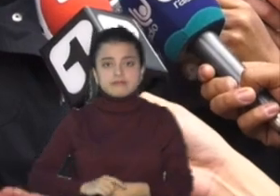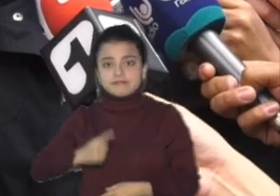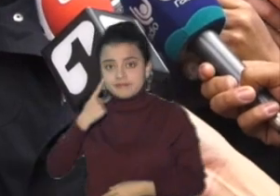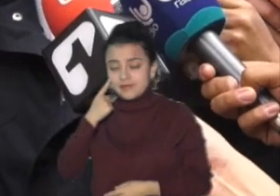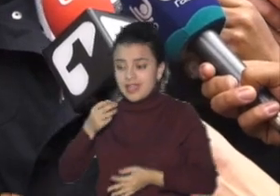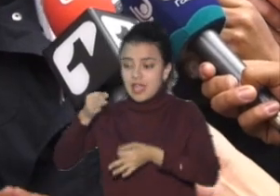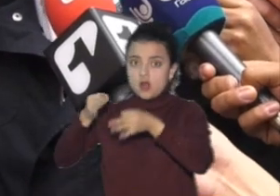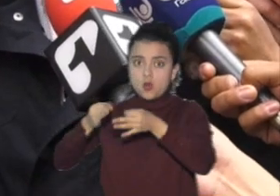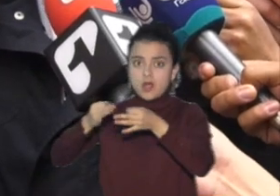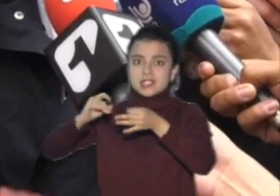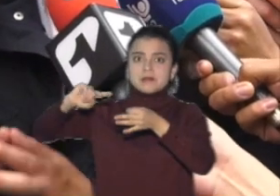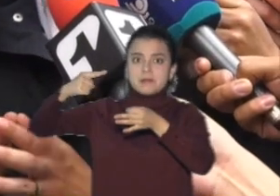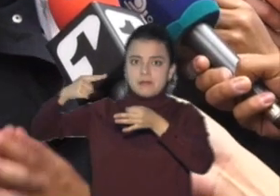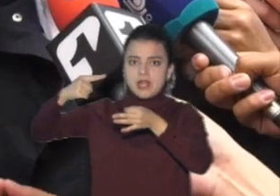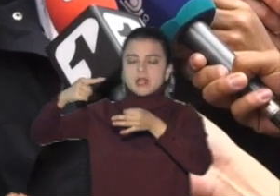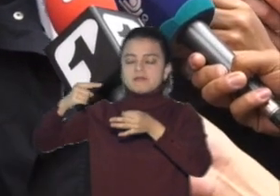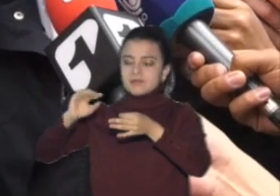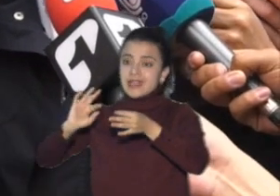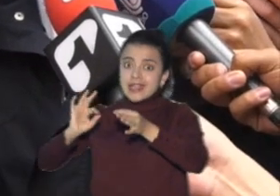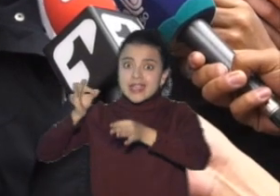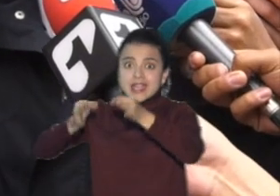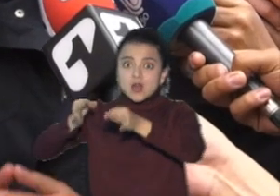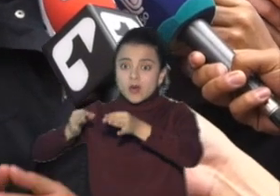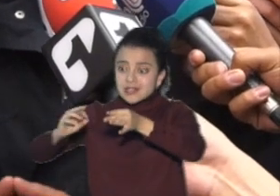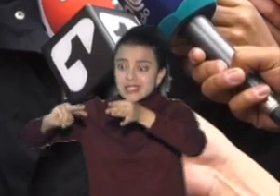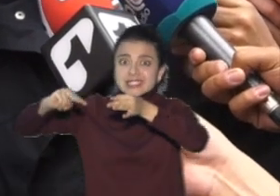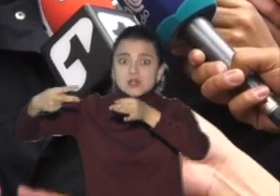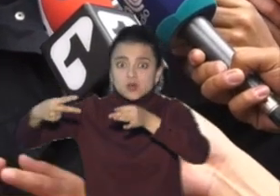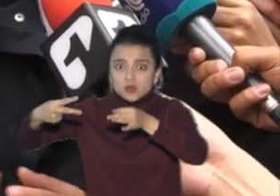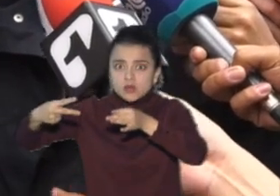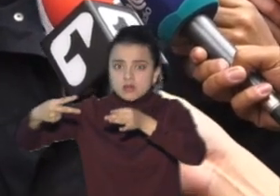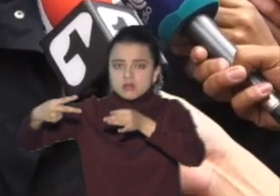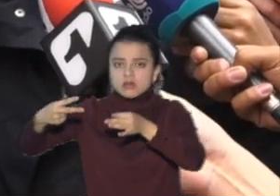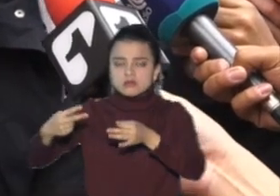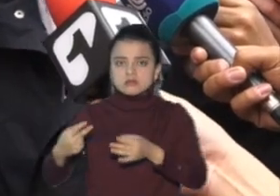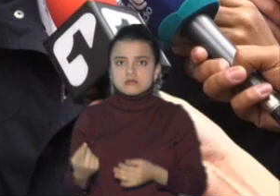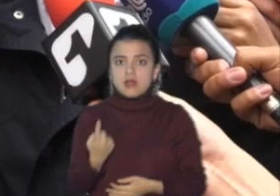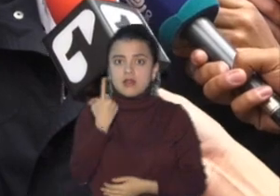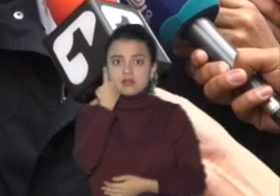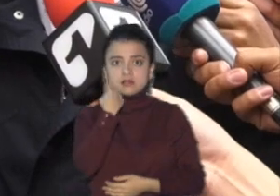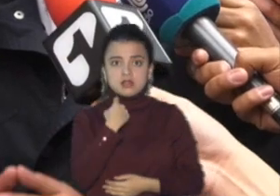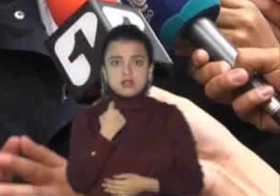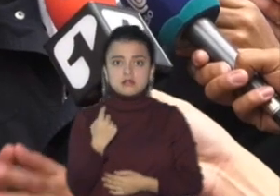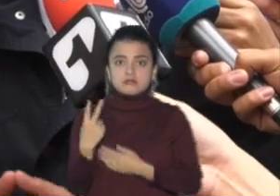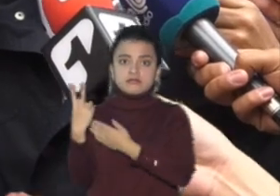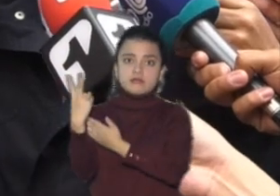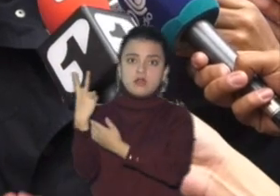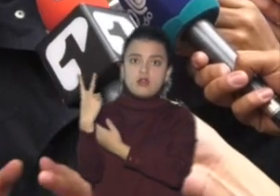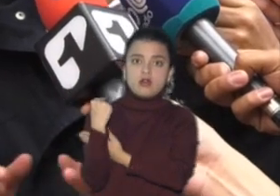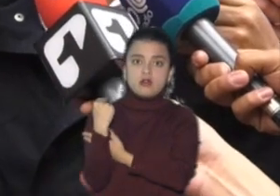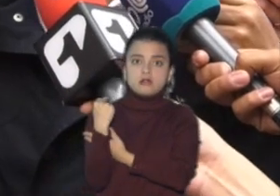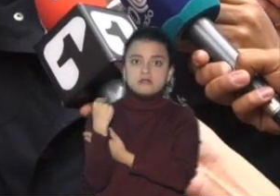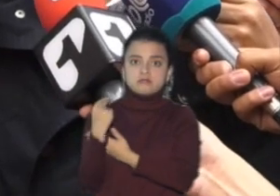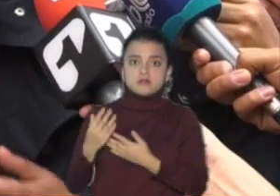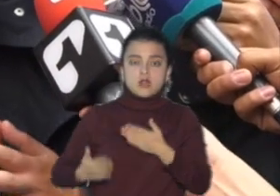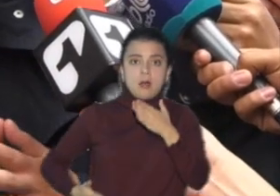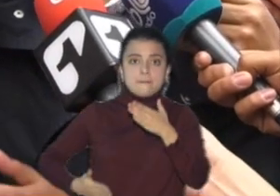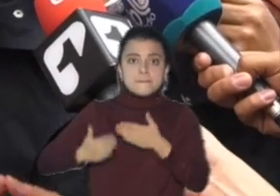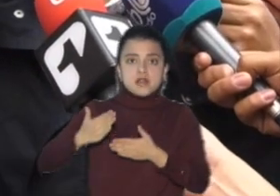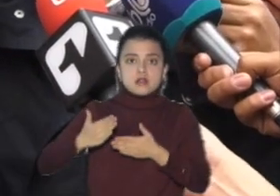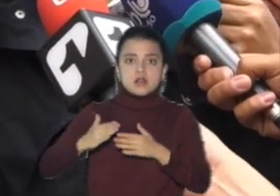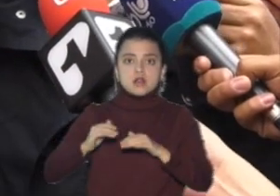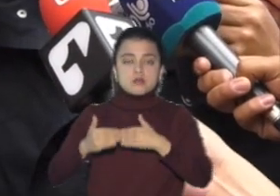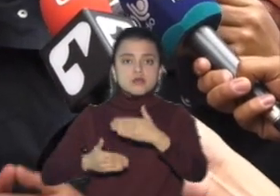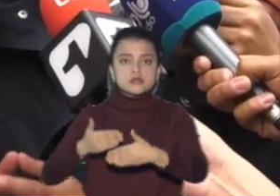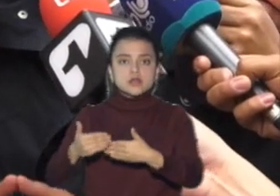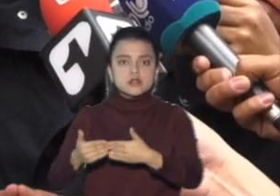el día de ayer declaró la nulidad del proceso, por lo tanto hoy no hay ningún fallo que nos obligue. No obstante,